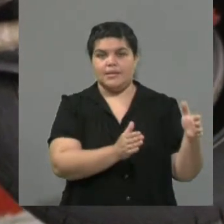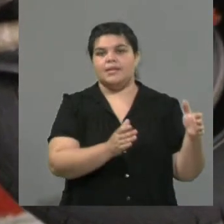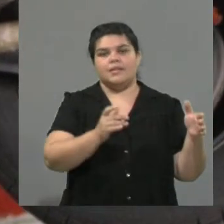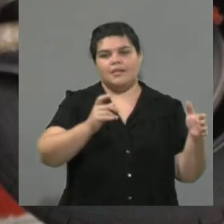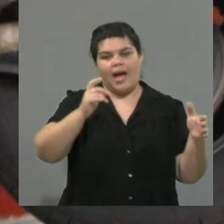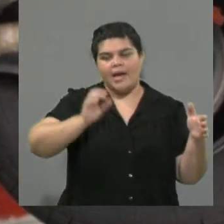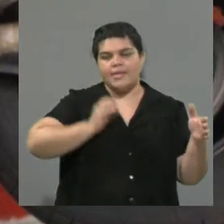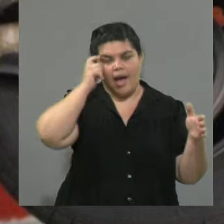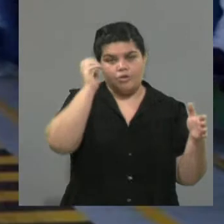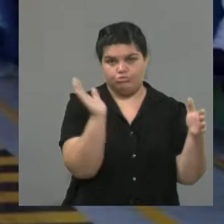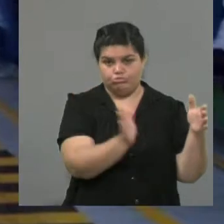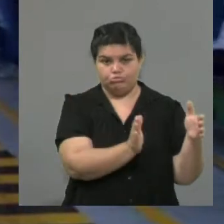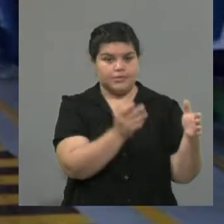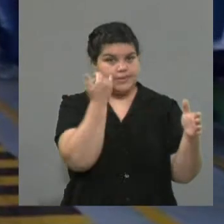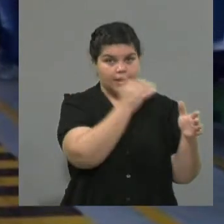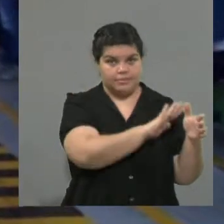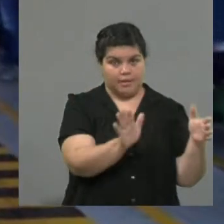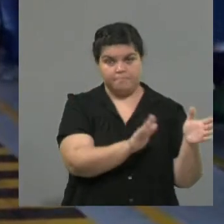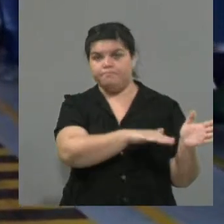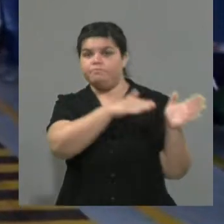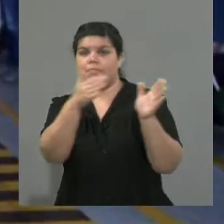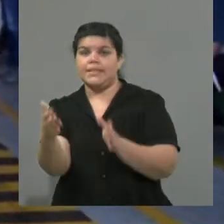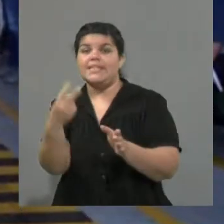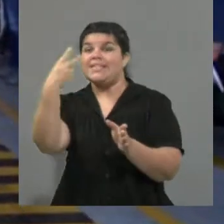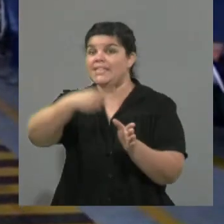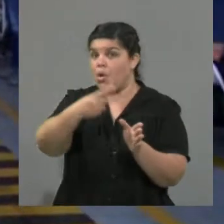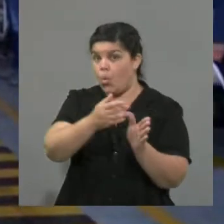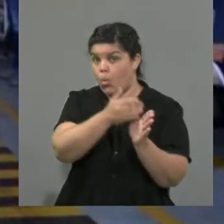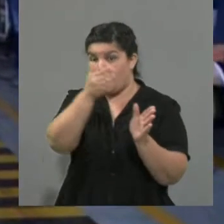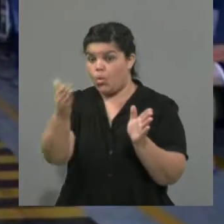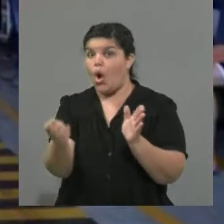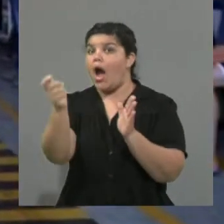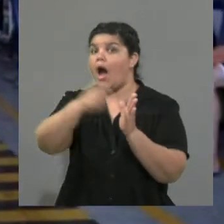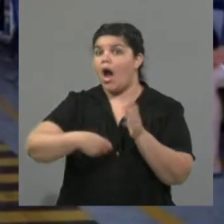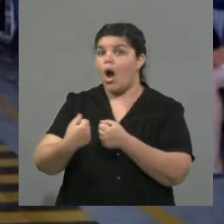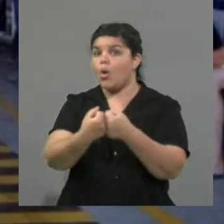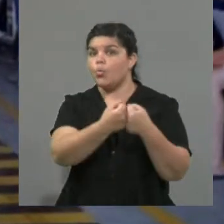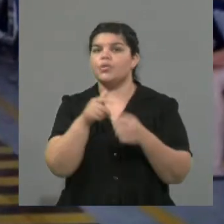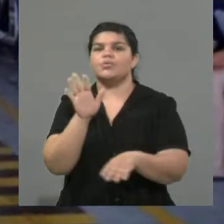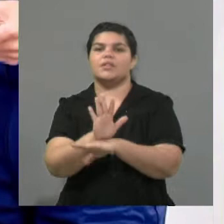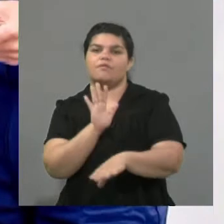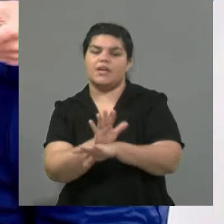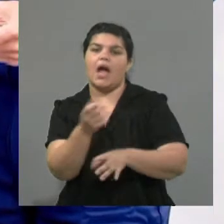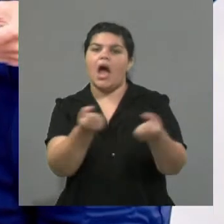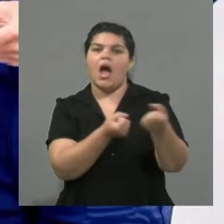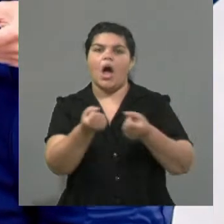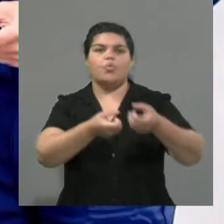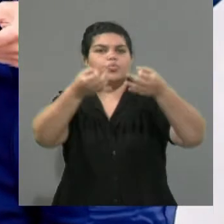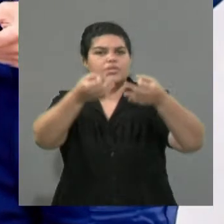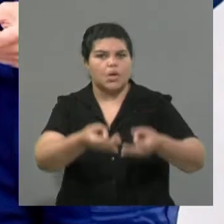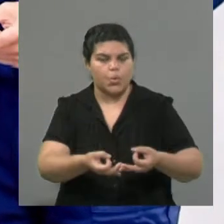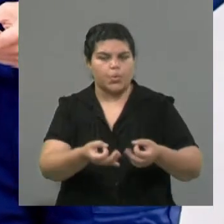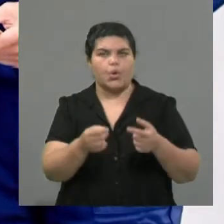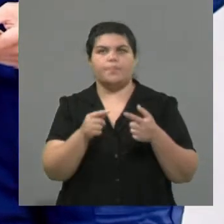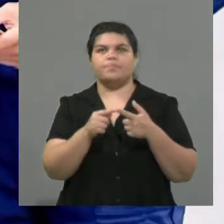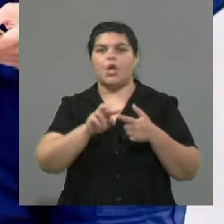La segunda década se fija como propósito vehículos más seguros. Claro. Mortalidad, por